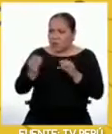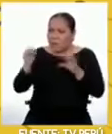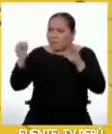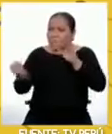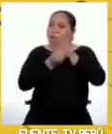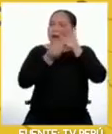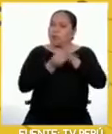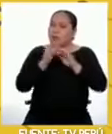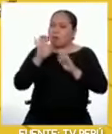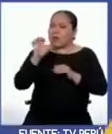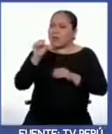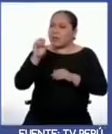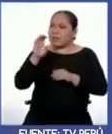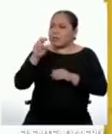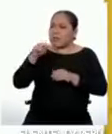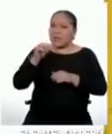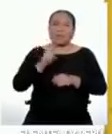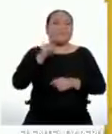escena?